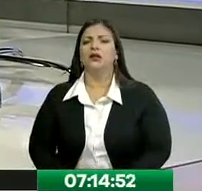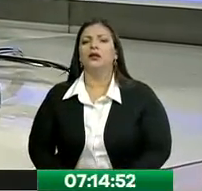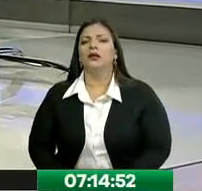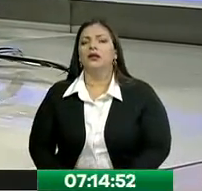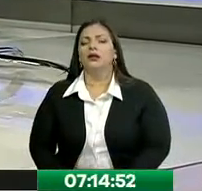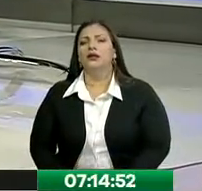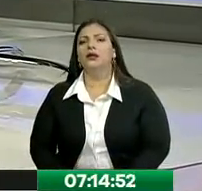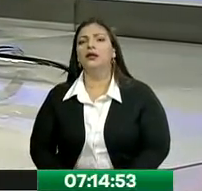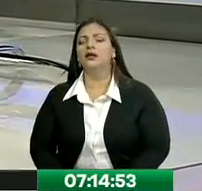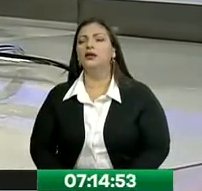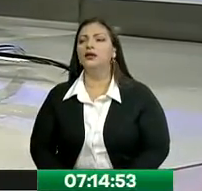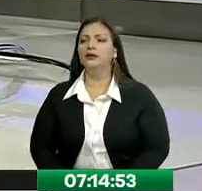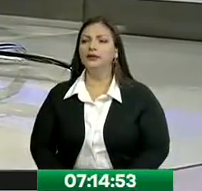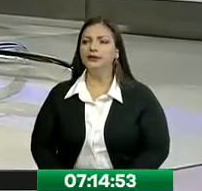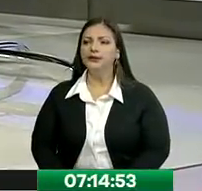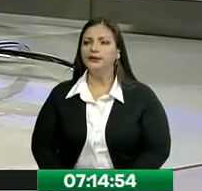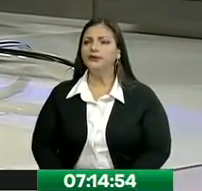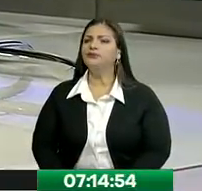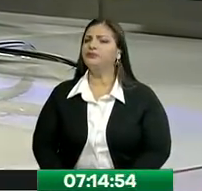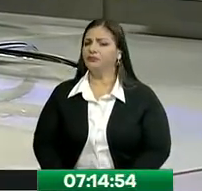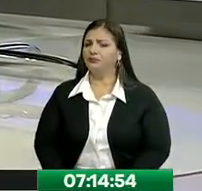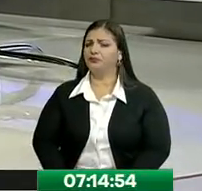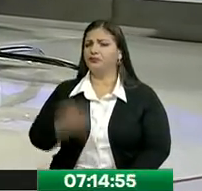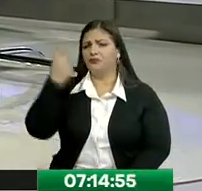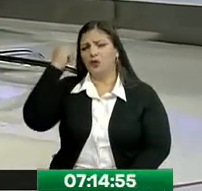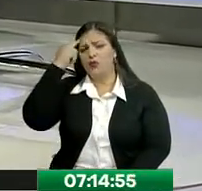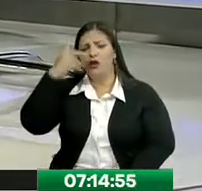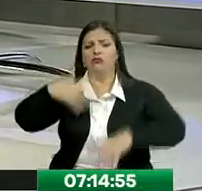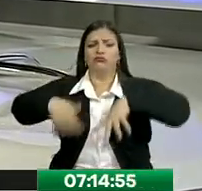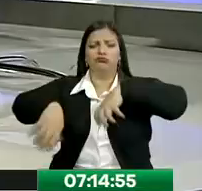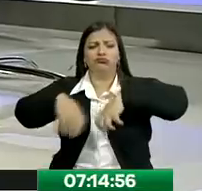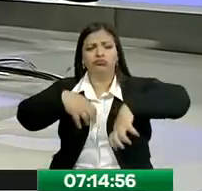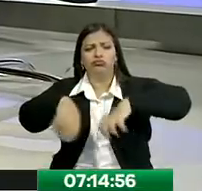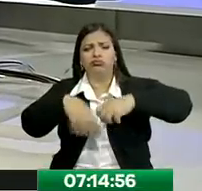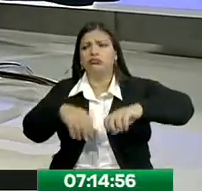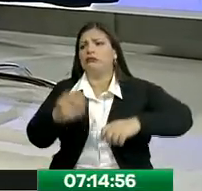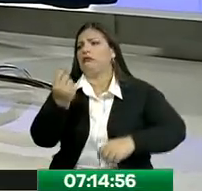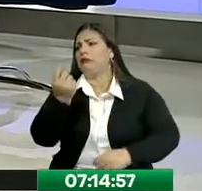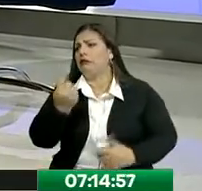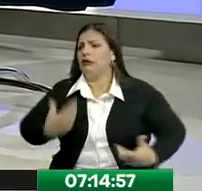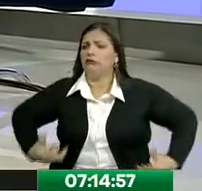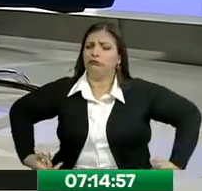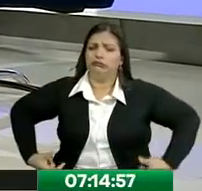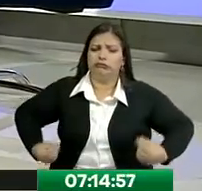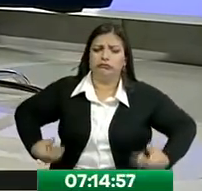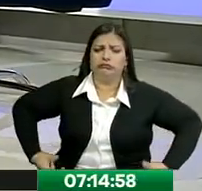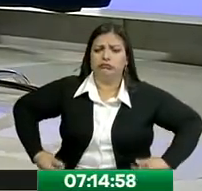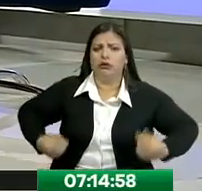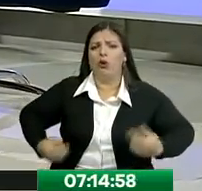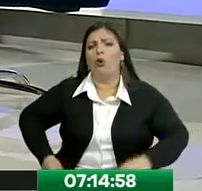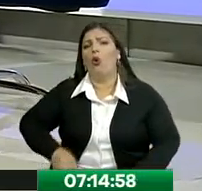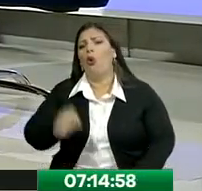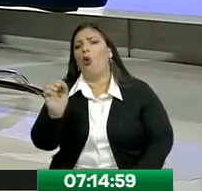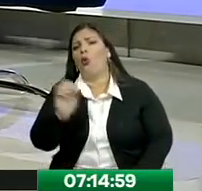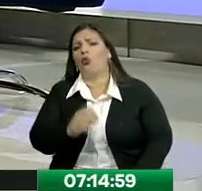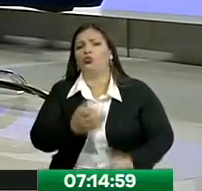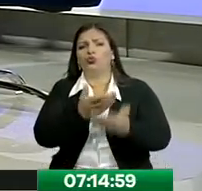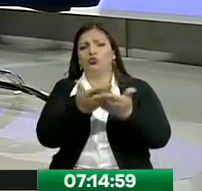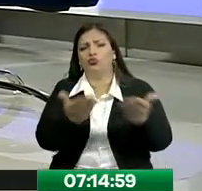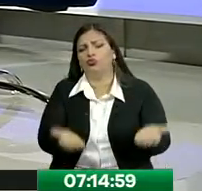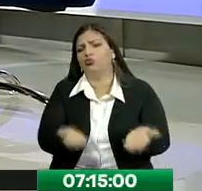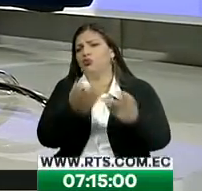tan cuestionada tramitología, así como los costos de producción en el Ecuador y, consecuentemente, los altos costos del consumo? Bueno,